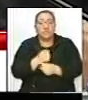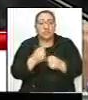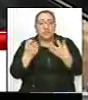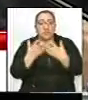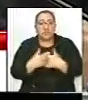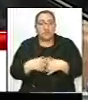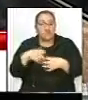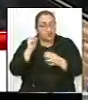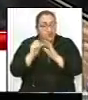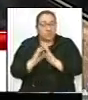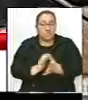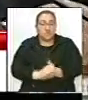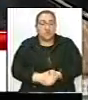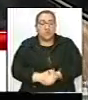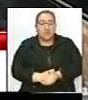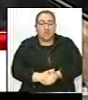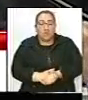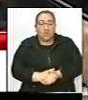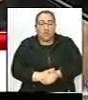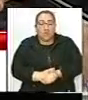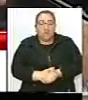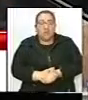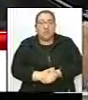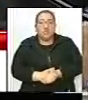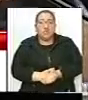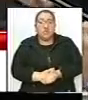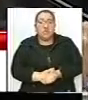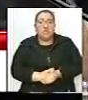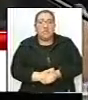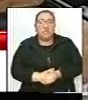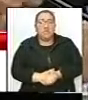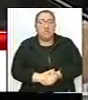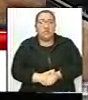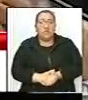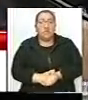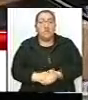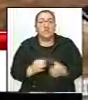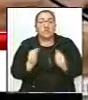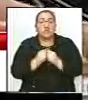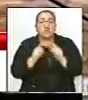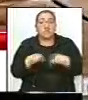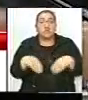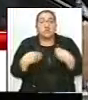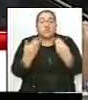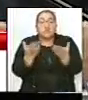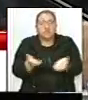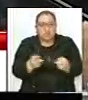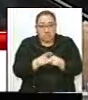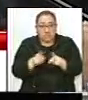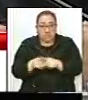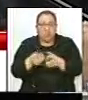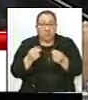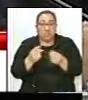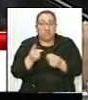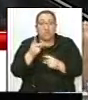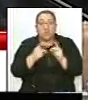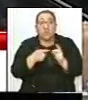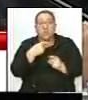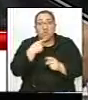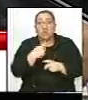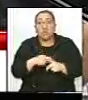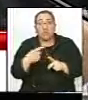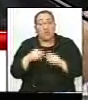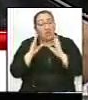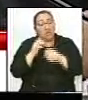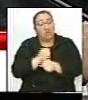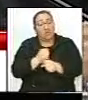minera, porque tienen determinados requisitos, y también los propios de la edad, y también muchas son damas, etcétera, etcétera, que se